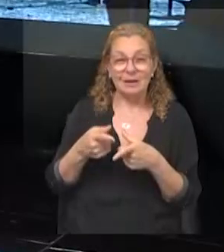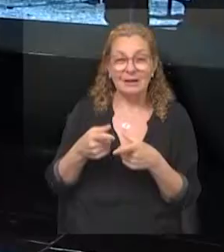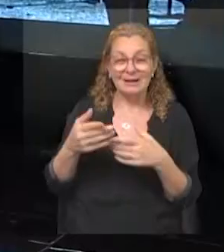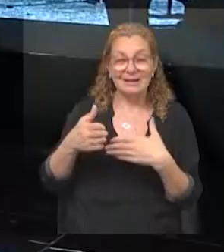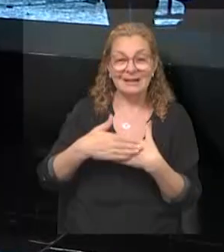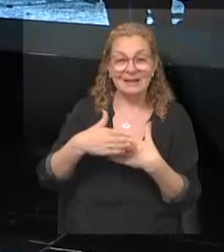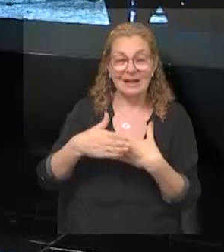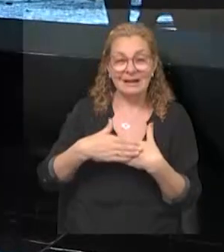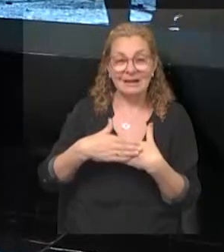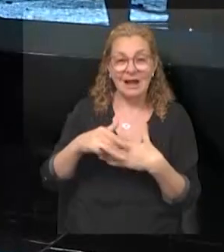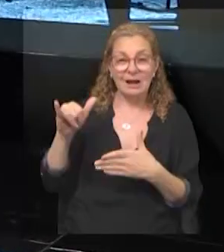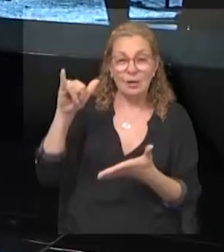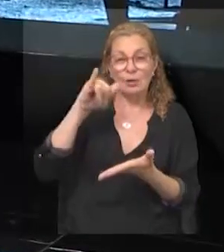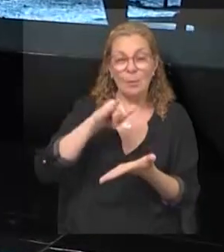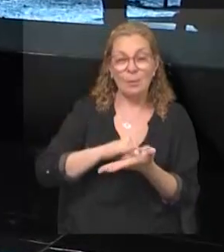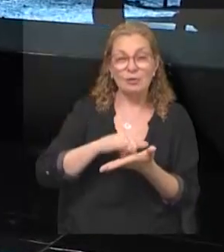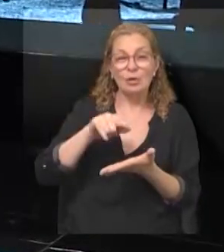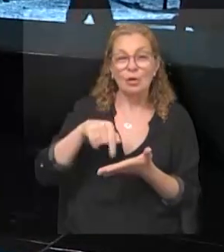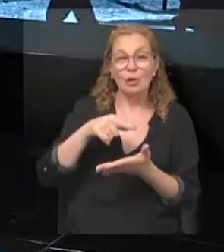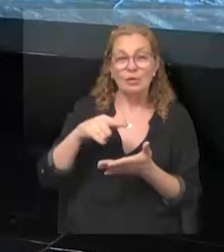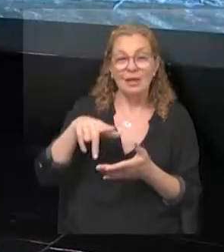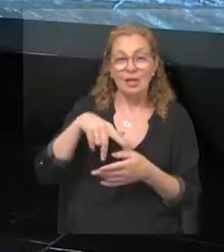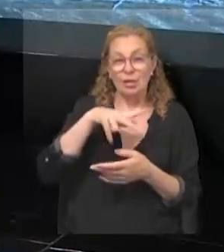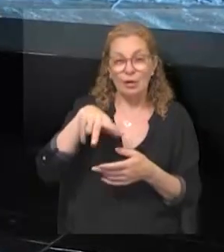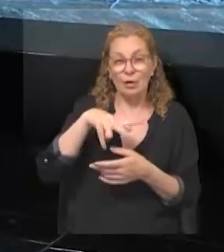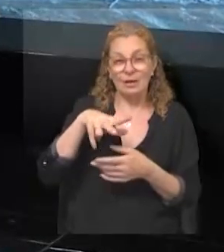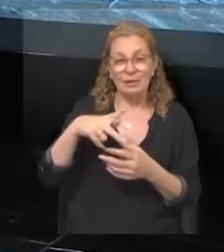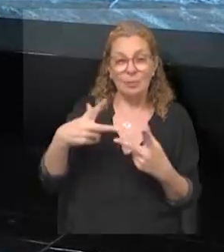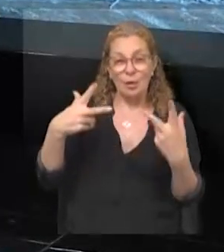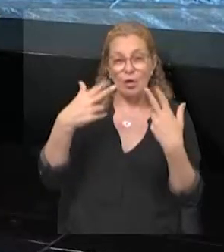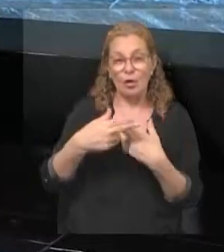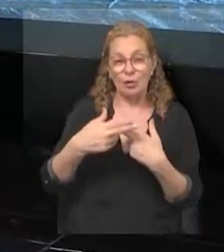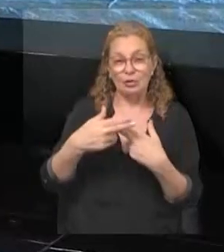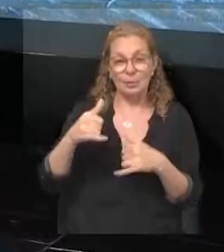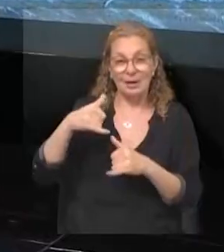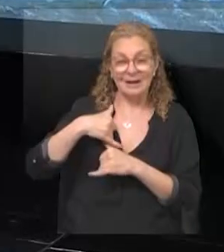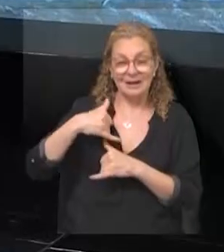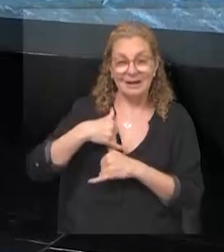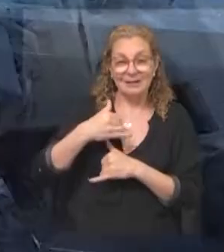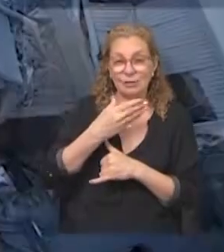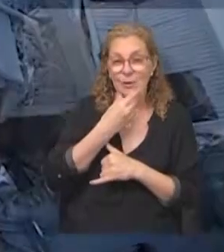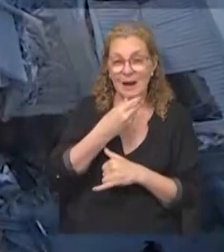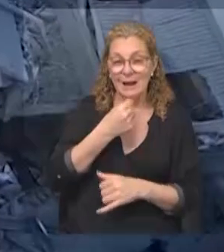cercanías del aeropuerto de beng gurión donde algunos drones Fueron interceptados por el ejército israelí